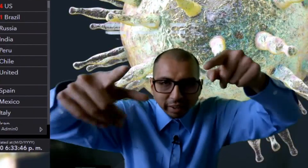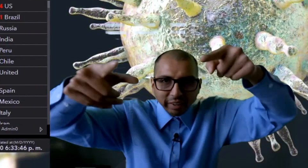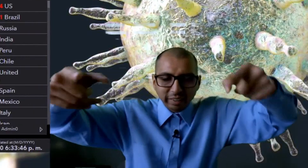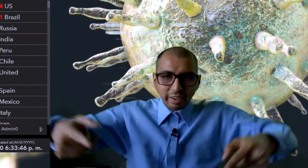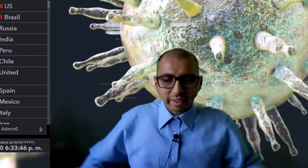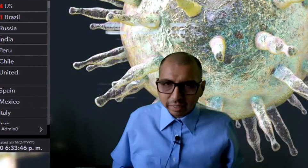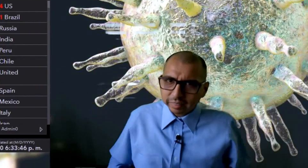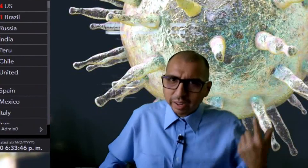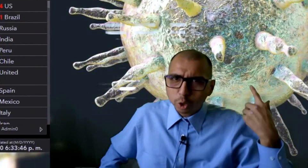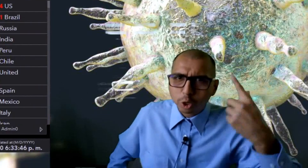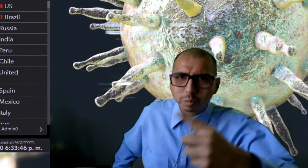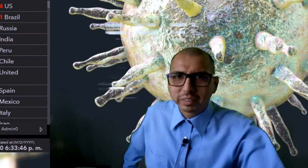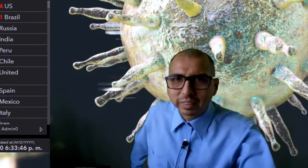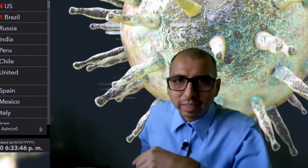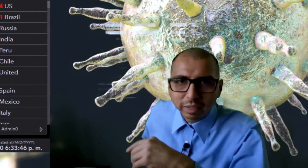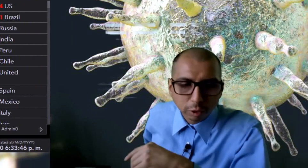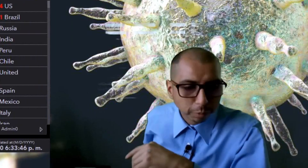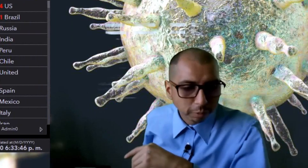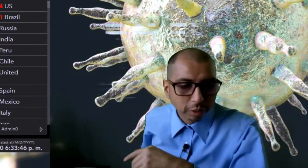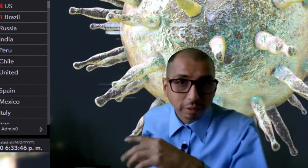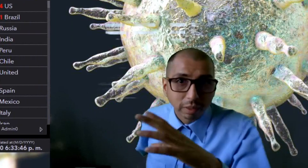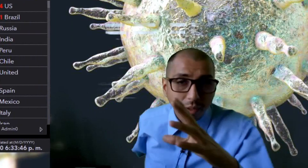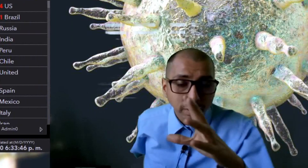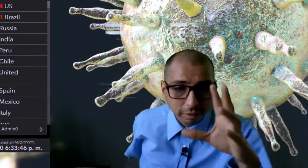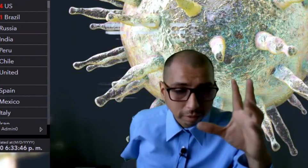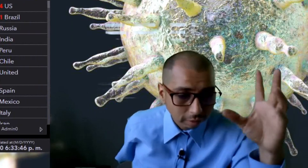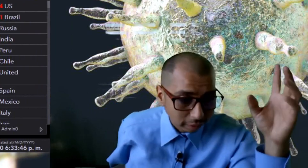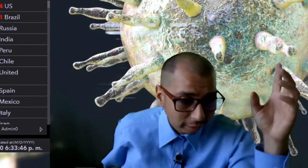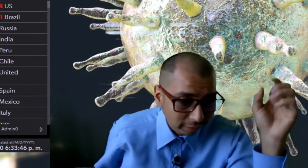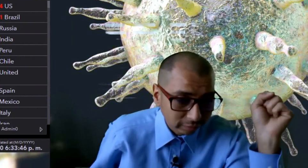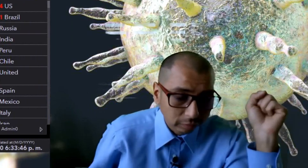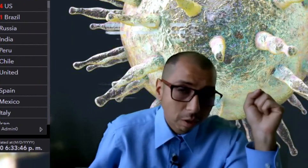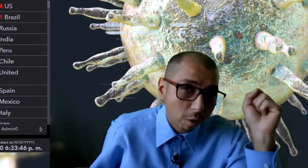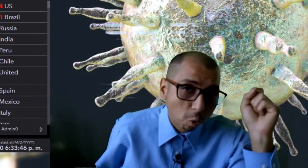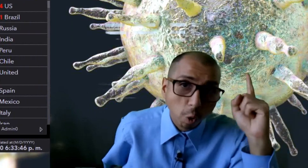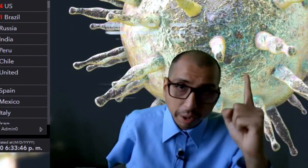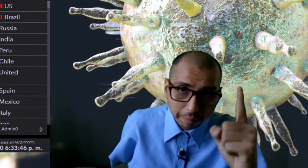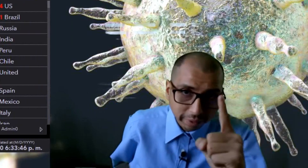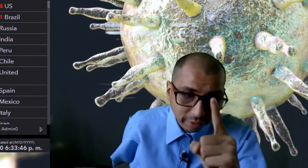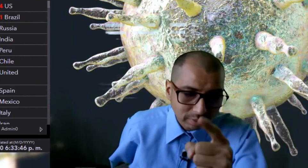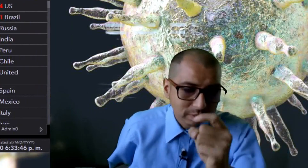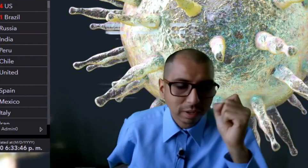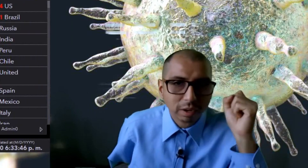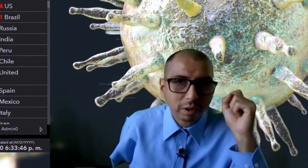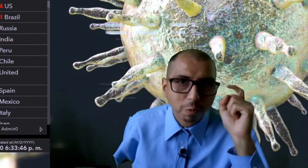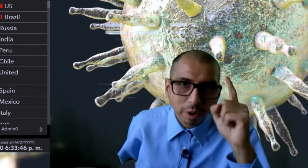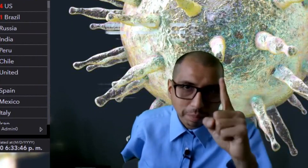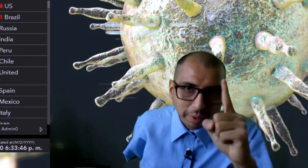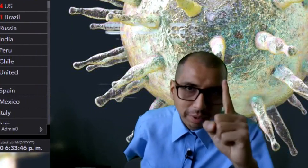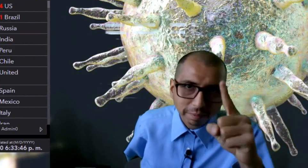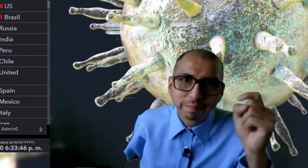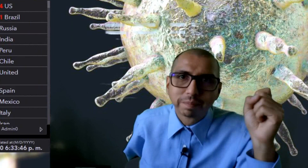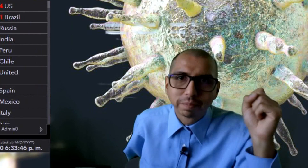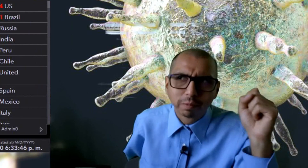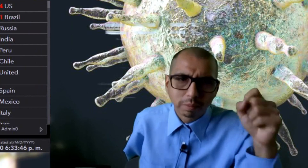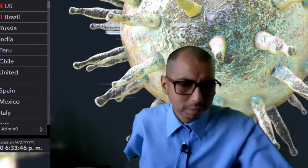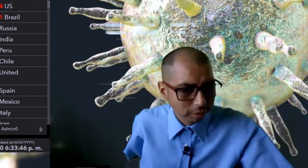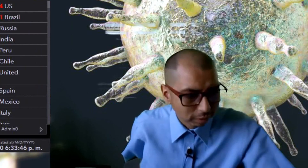ella y que tal como están querido público el día de hoy es jueves 9